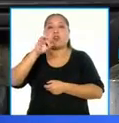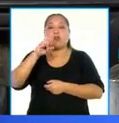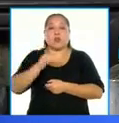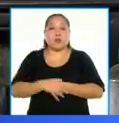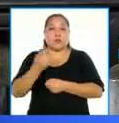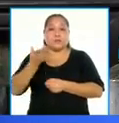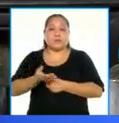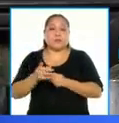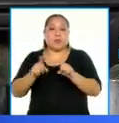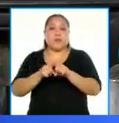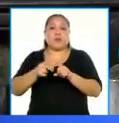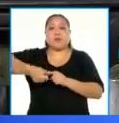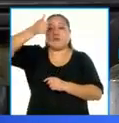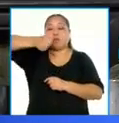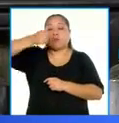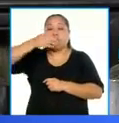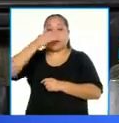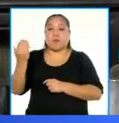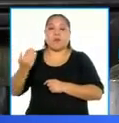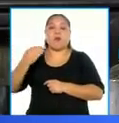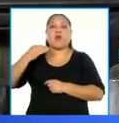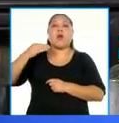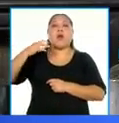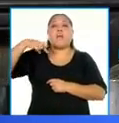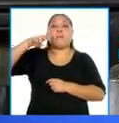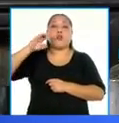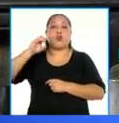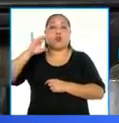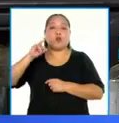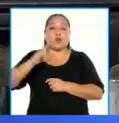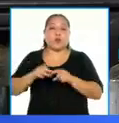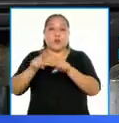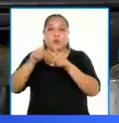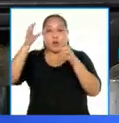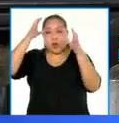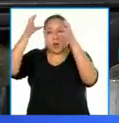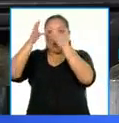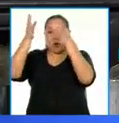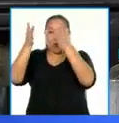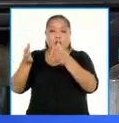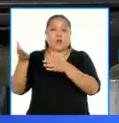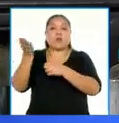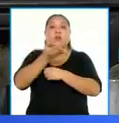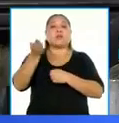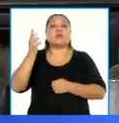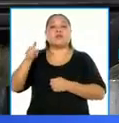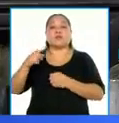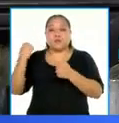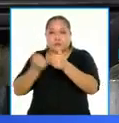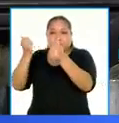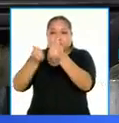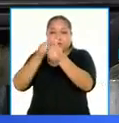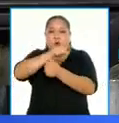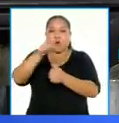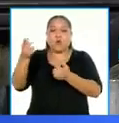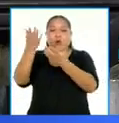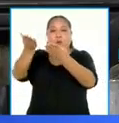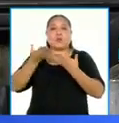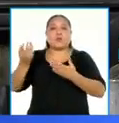el Procurador General del Estado, así como del Congreso de la República, en seguimiento a una invitación que